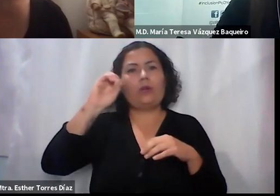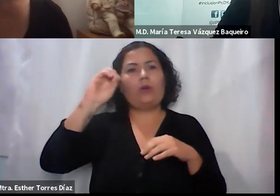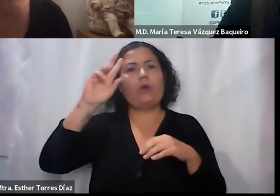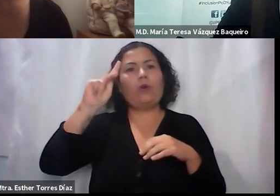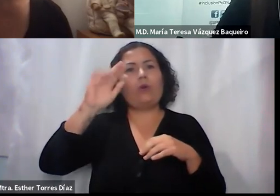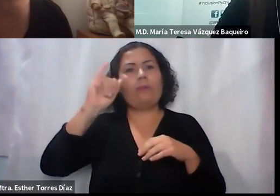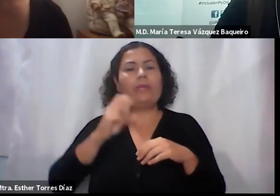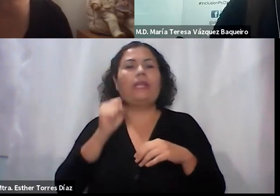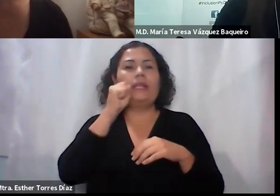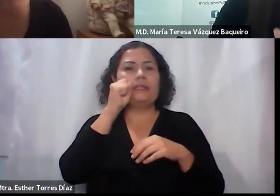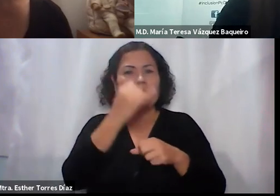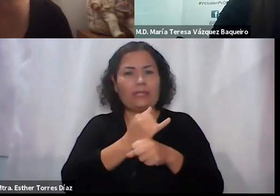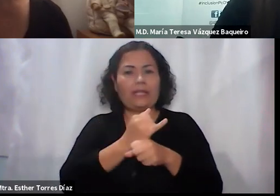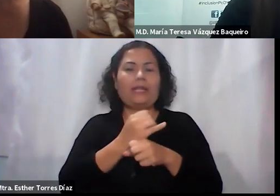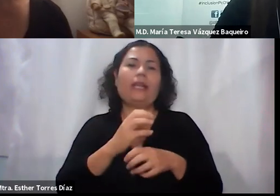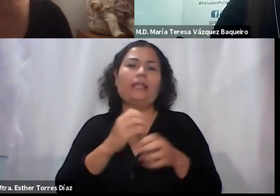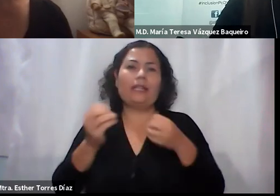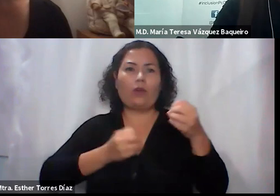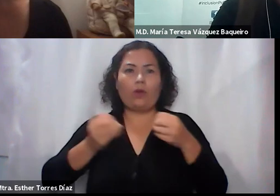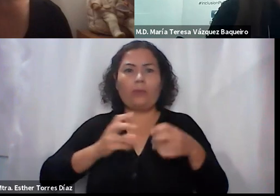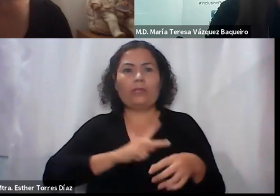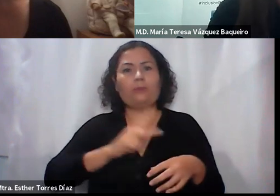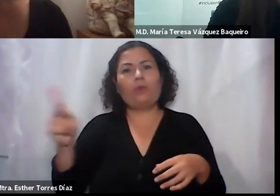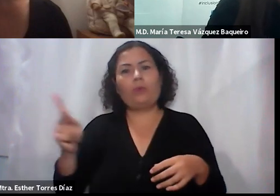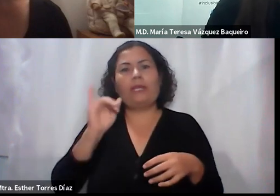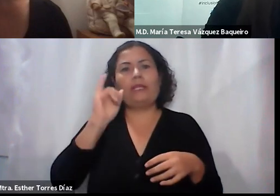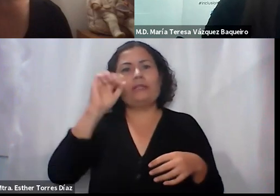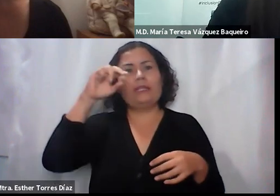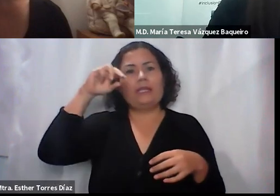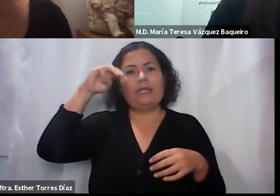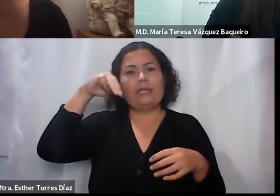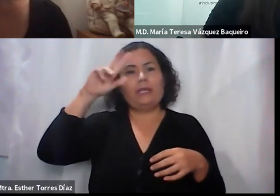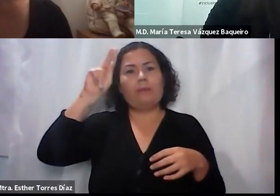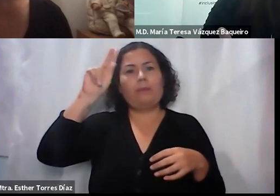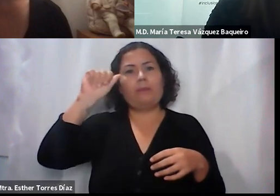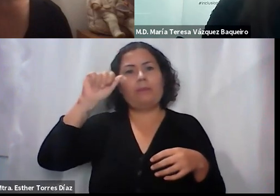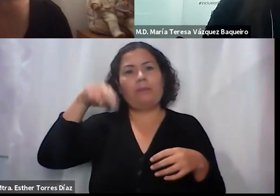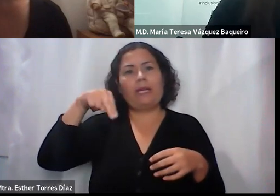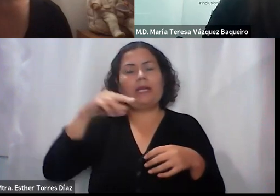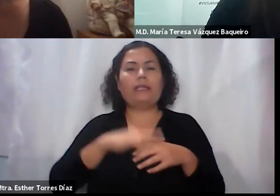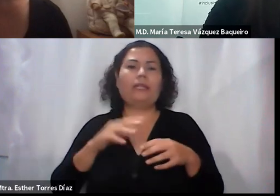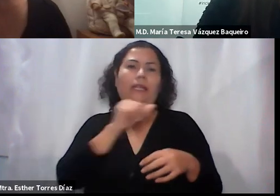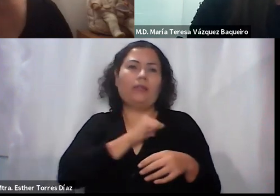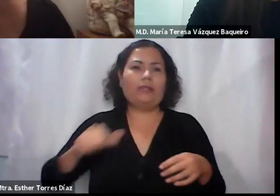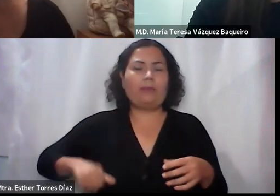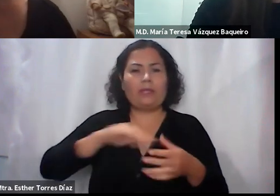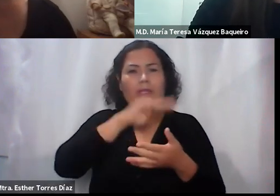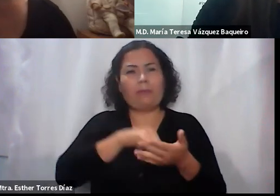las instancias del gobierno, al INPLAN, del Ayuntamiento de Mérida, precisamente porque están trabajando en